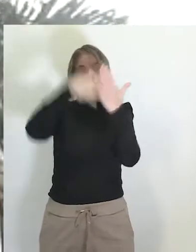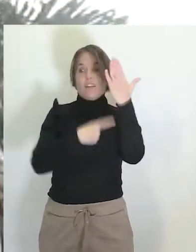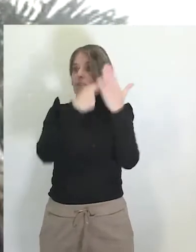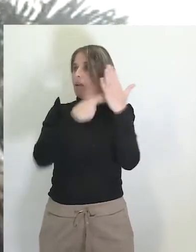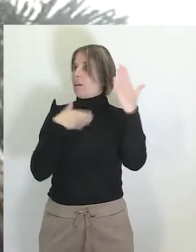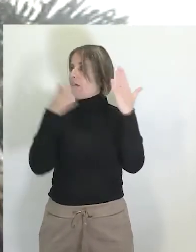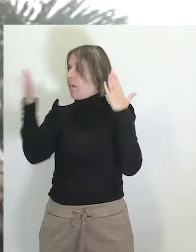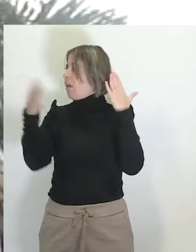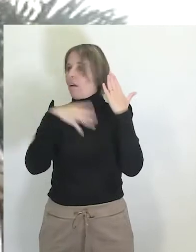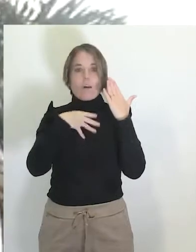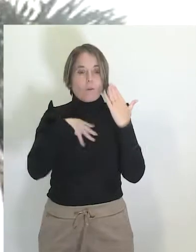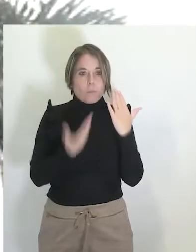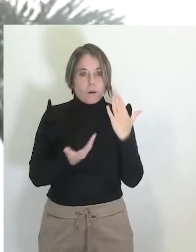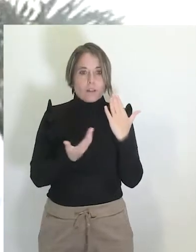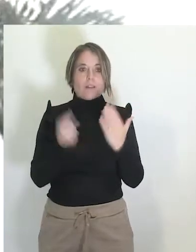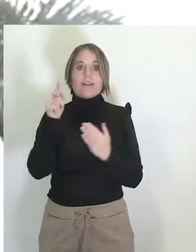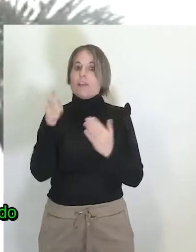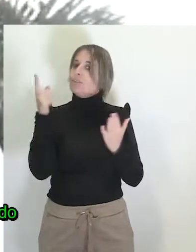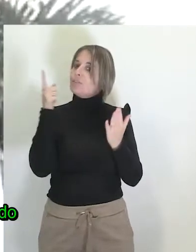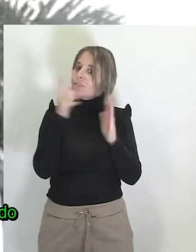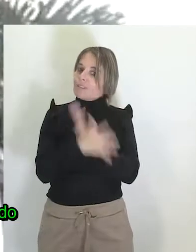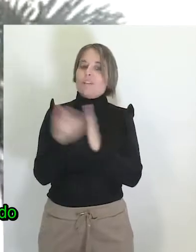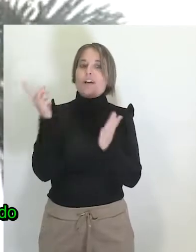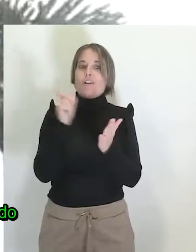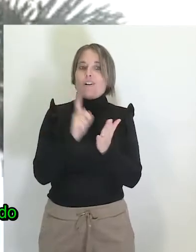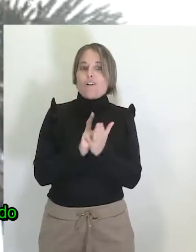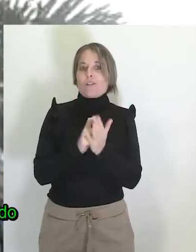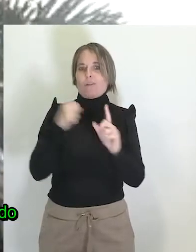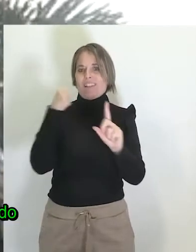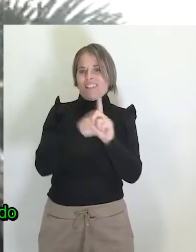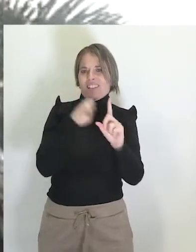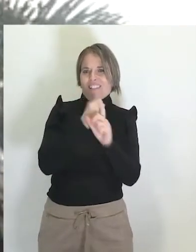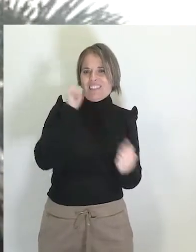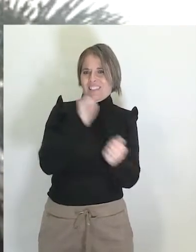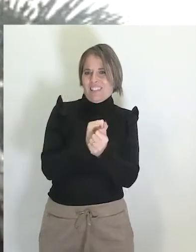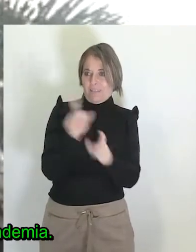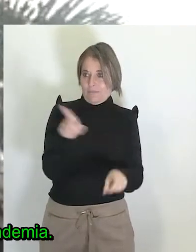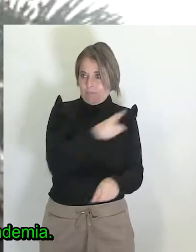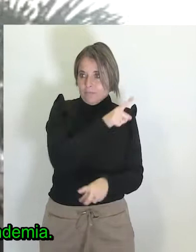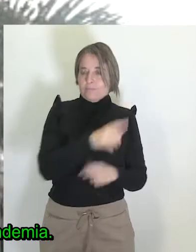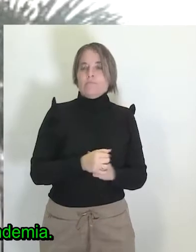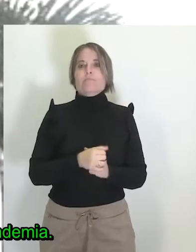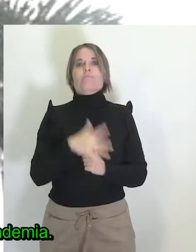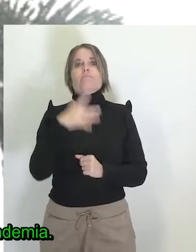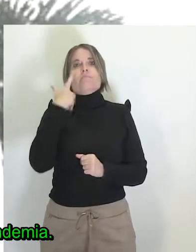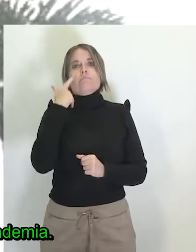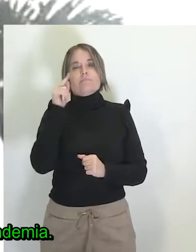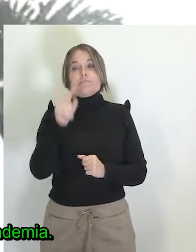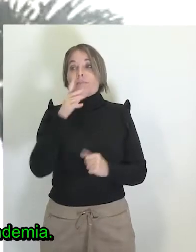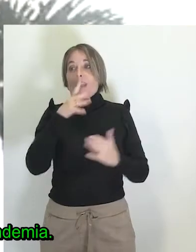ellos tienen y este otra forma en la que se está configurando la represión. Y en medio de